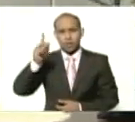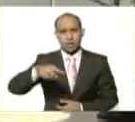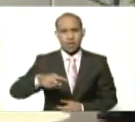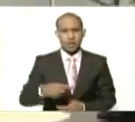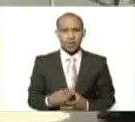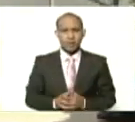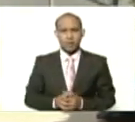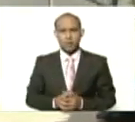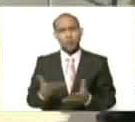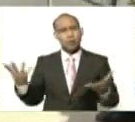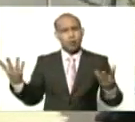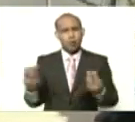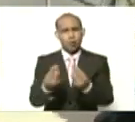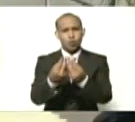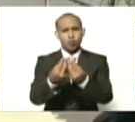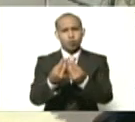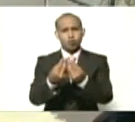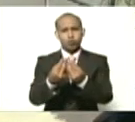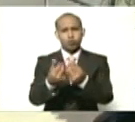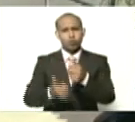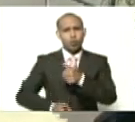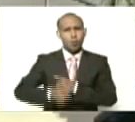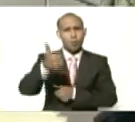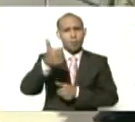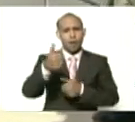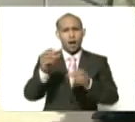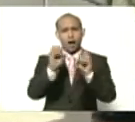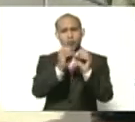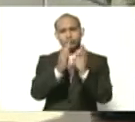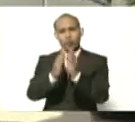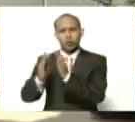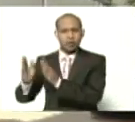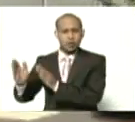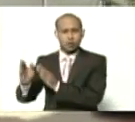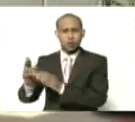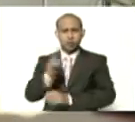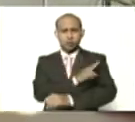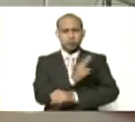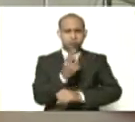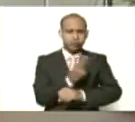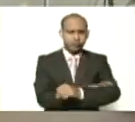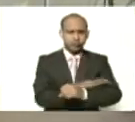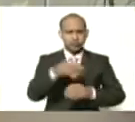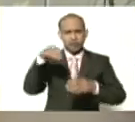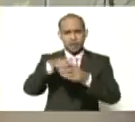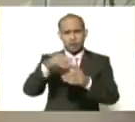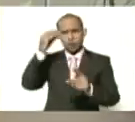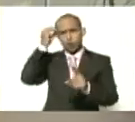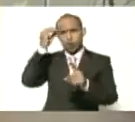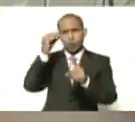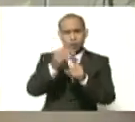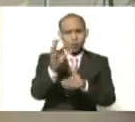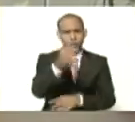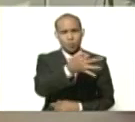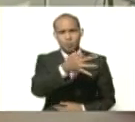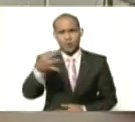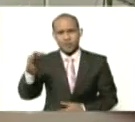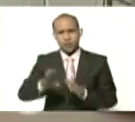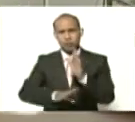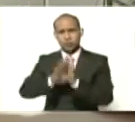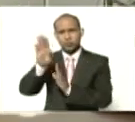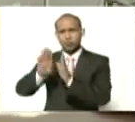sea acompañado por un mayor ordenamiento y fortalezca de manera objetiva y eficiente